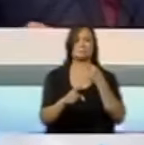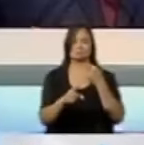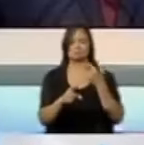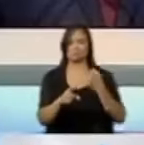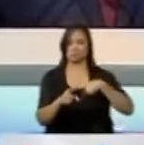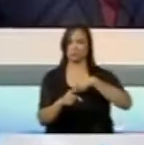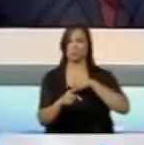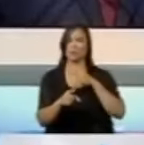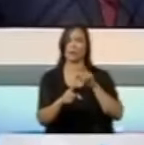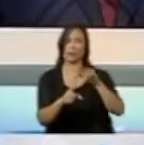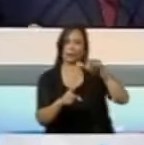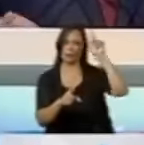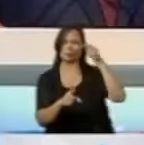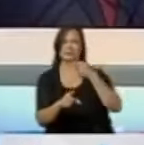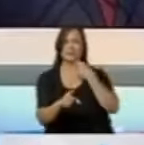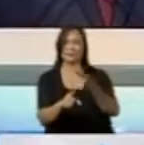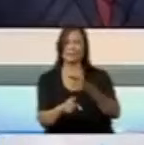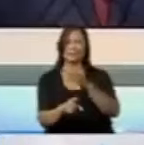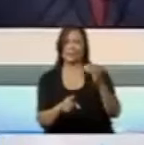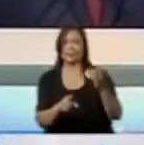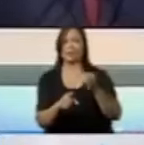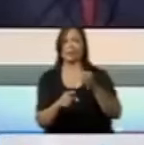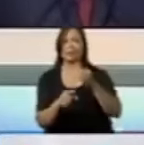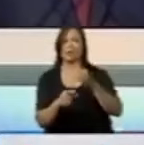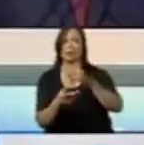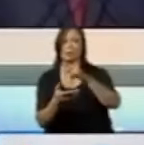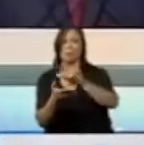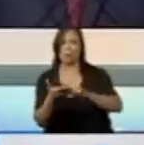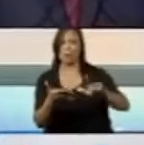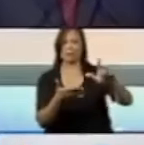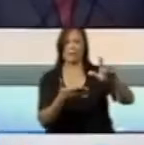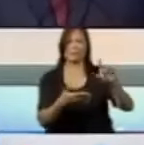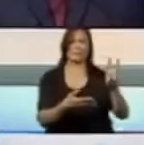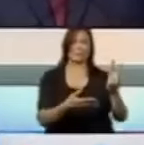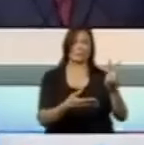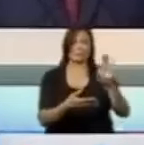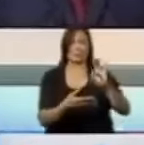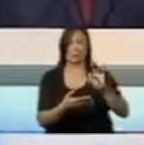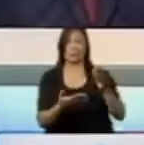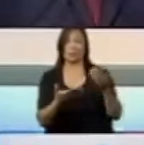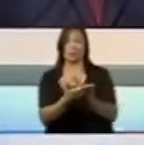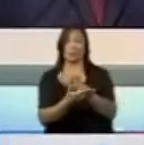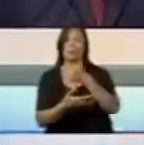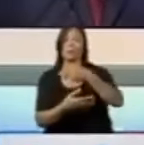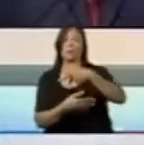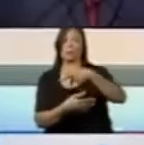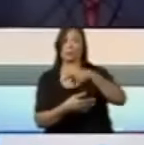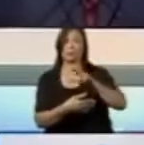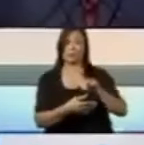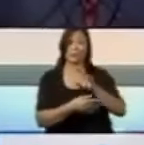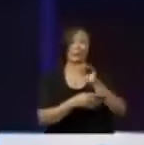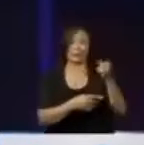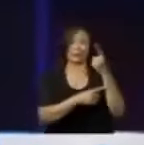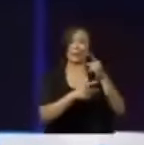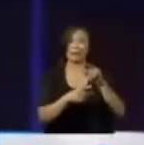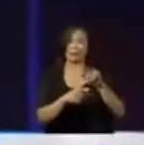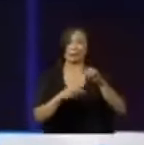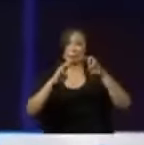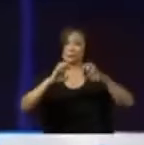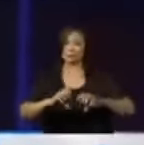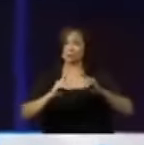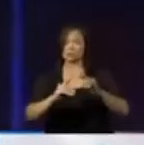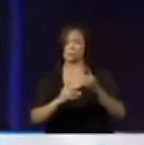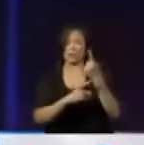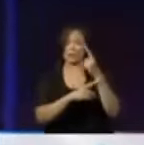estamos expandiendo todos los politécnicos. Hemos creado unos 69 nuevos politécnicos en el MINER, también para favorecer